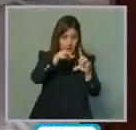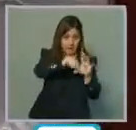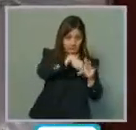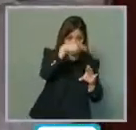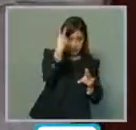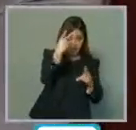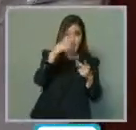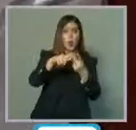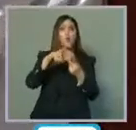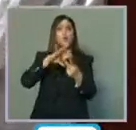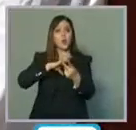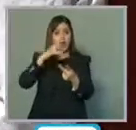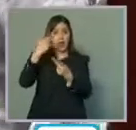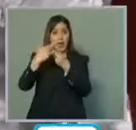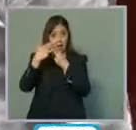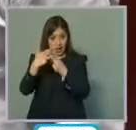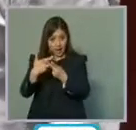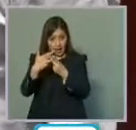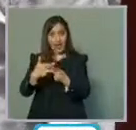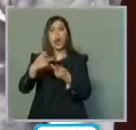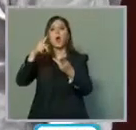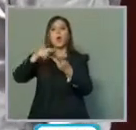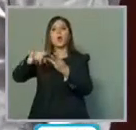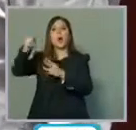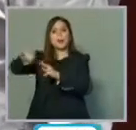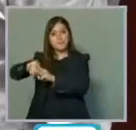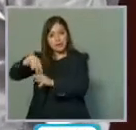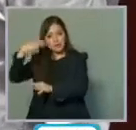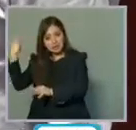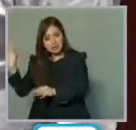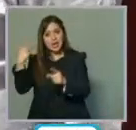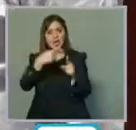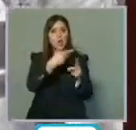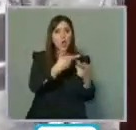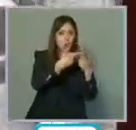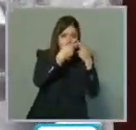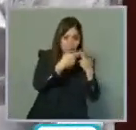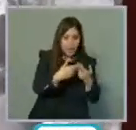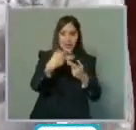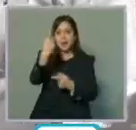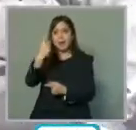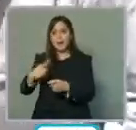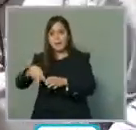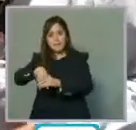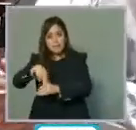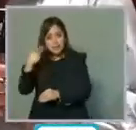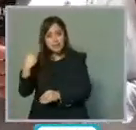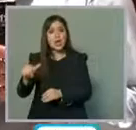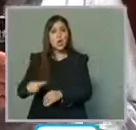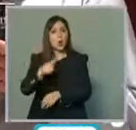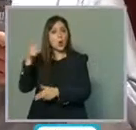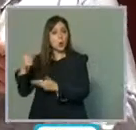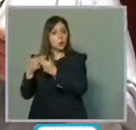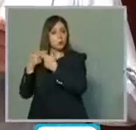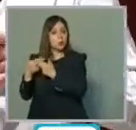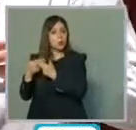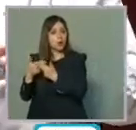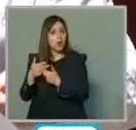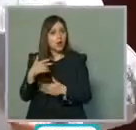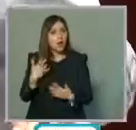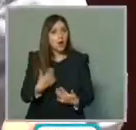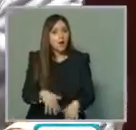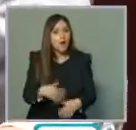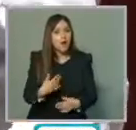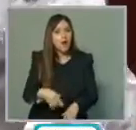una con contenido, una vacía, una con contenido, esta quedará vacía y esta tendrá contenido. ¡Ay, tío Alberto, qué inteligente es,